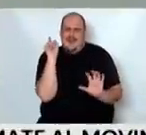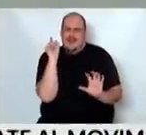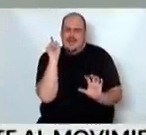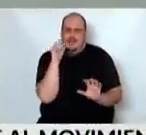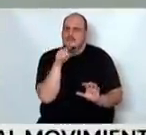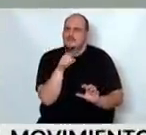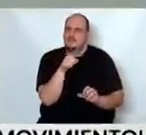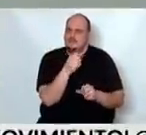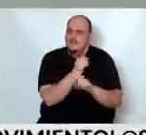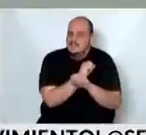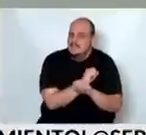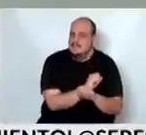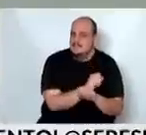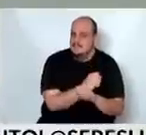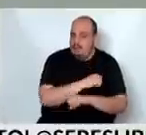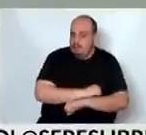estás haciendo vos.